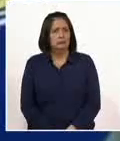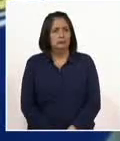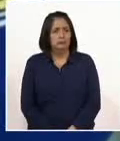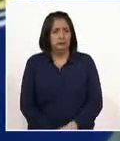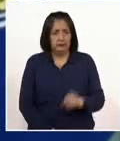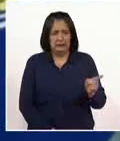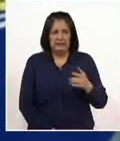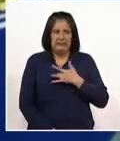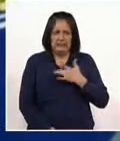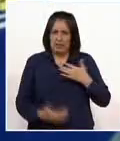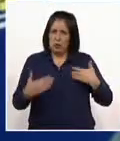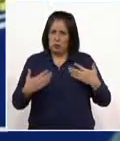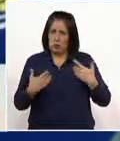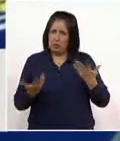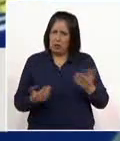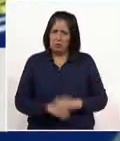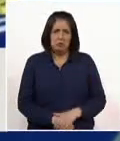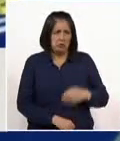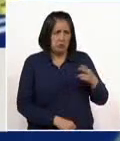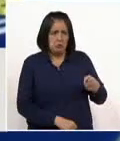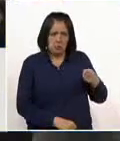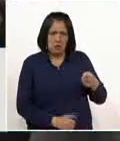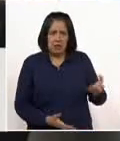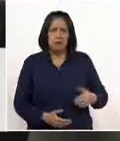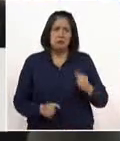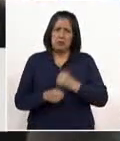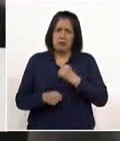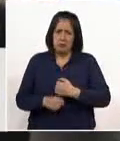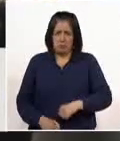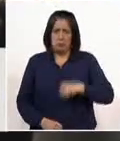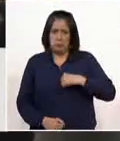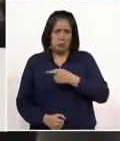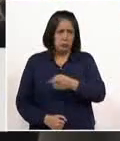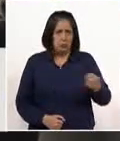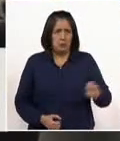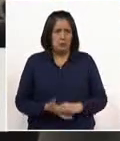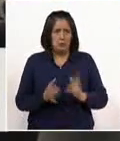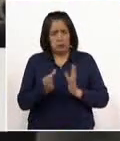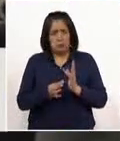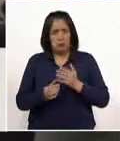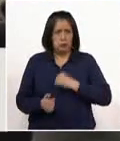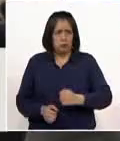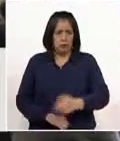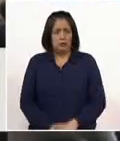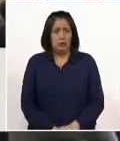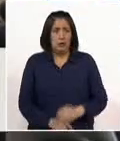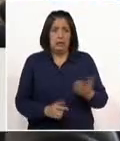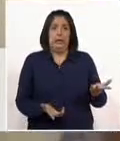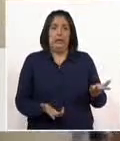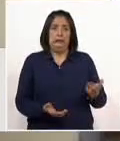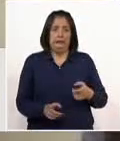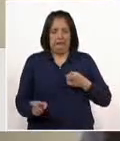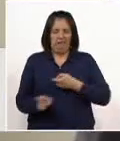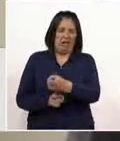Se sentía muy contento en tierras huancas y trabajaba orgulloso para sacar adelante a su esposa e hijos, hasta que las